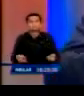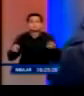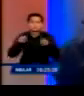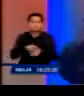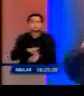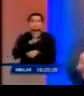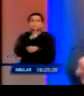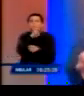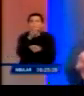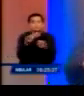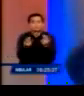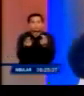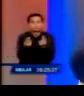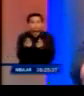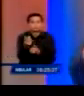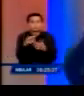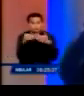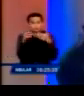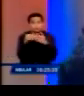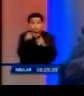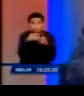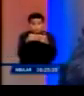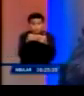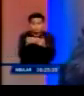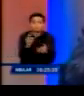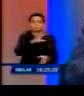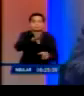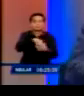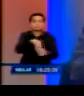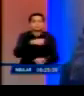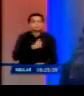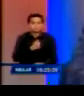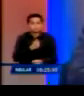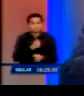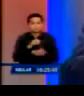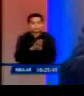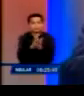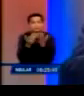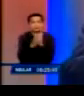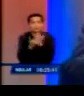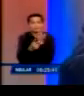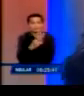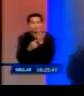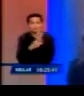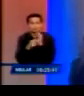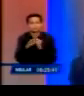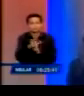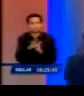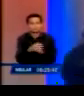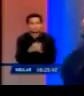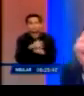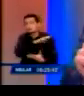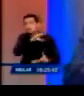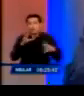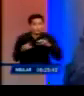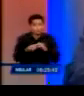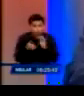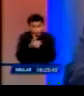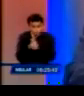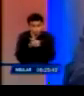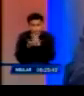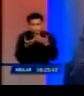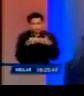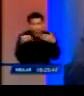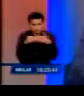en dólares, porque usted lleva un dólar al banco y ese banco se lo carga en su saldo de dinero electrónico, porque todo dólar